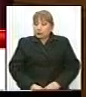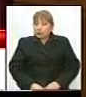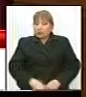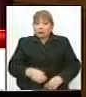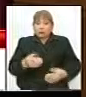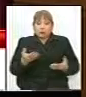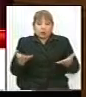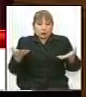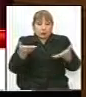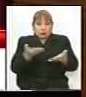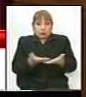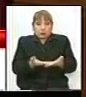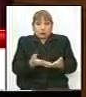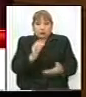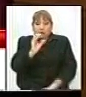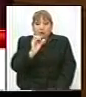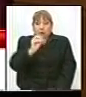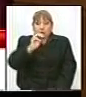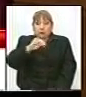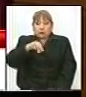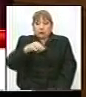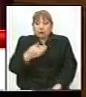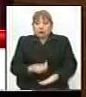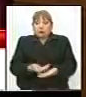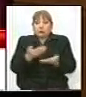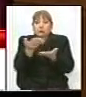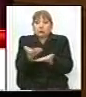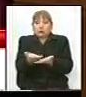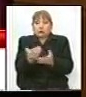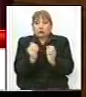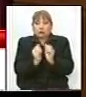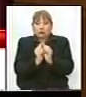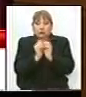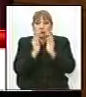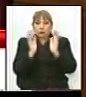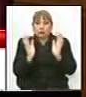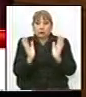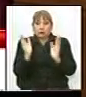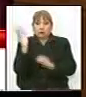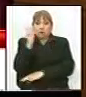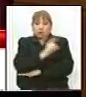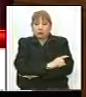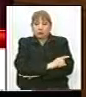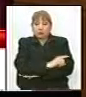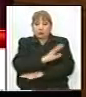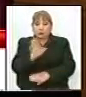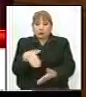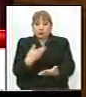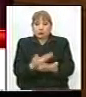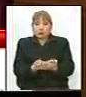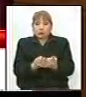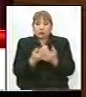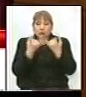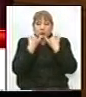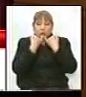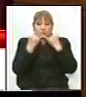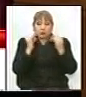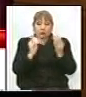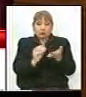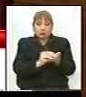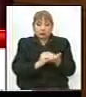conmine a la OMPE para que le entregue en el día toda la información que tenga sobre la